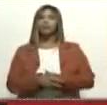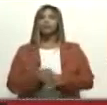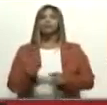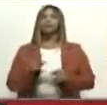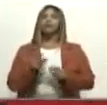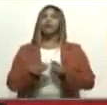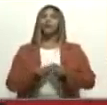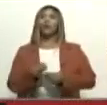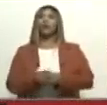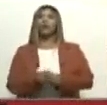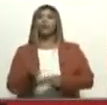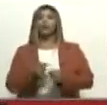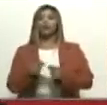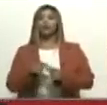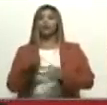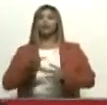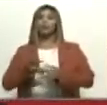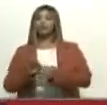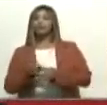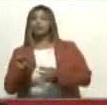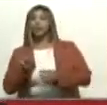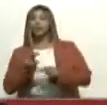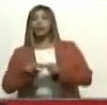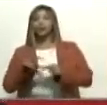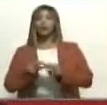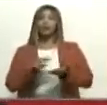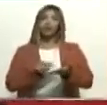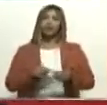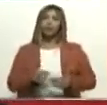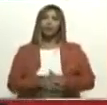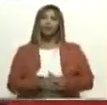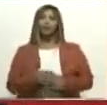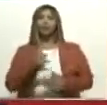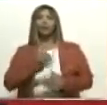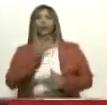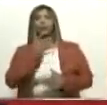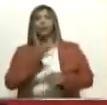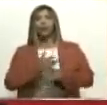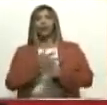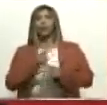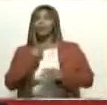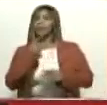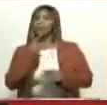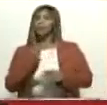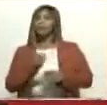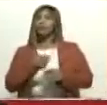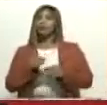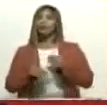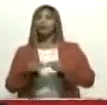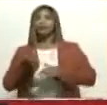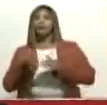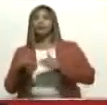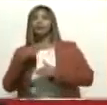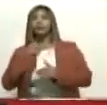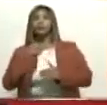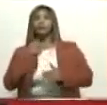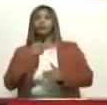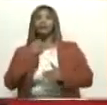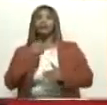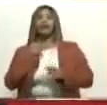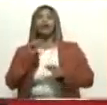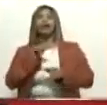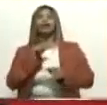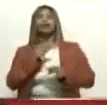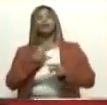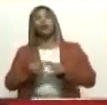impresión, esa asociación y esa cercanía que está teniendo el niño con la lectura. Cuando me preguntabas sobre los géneros, ese otro de los géneros que